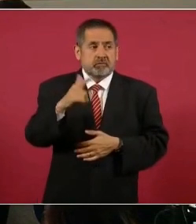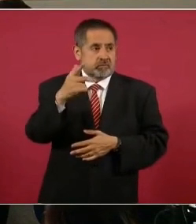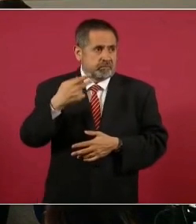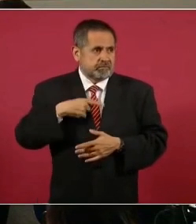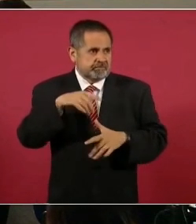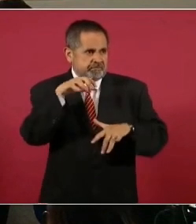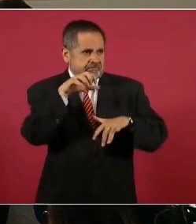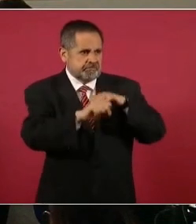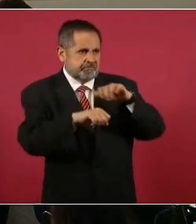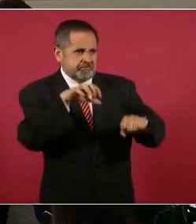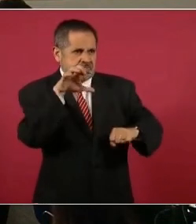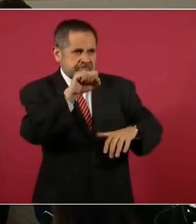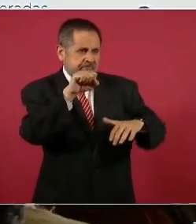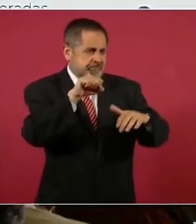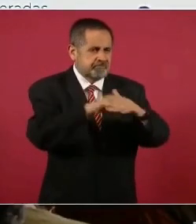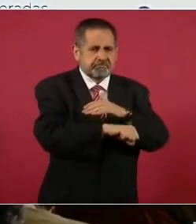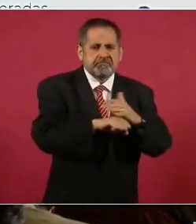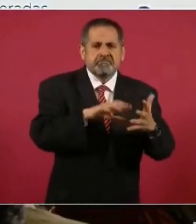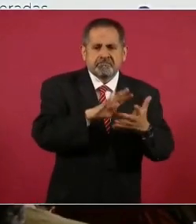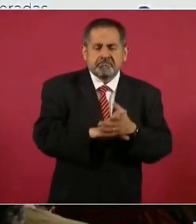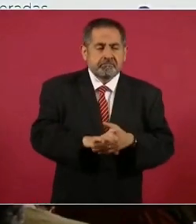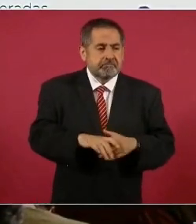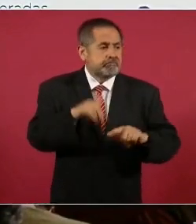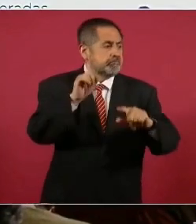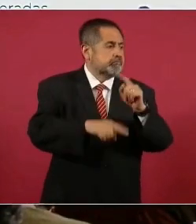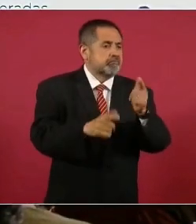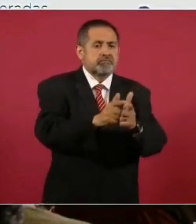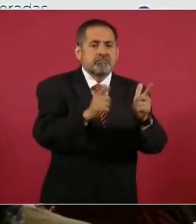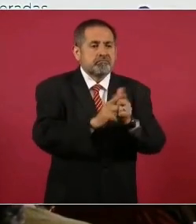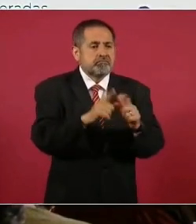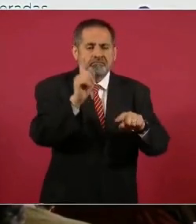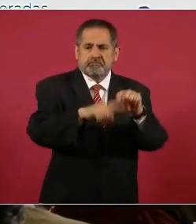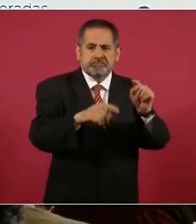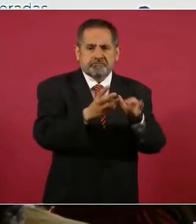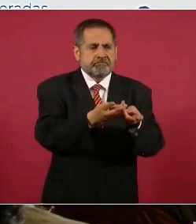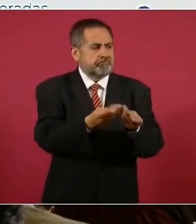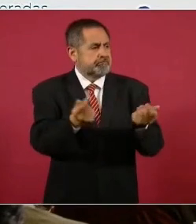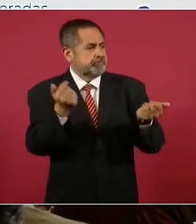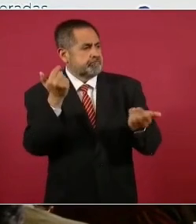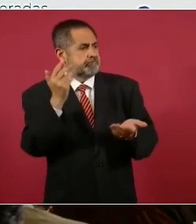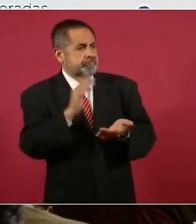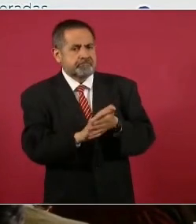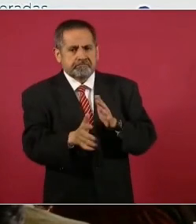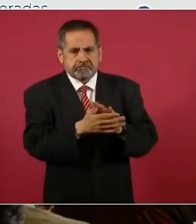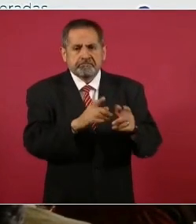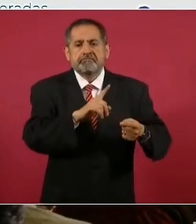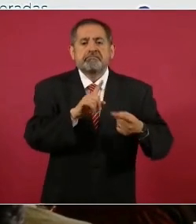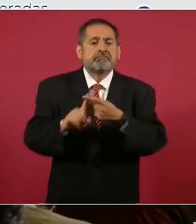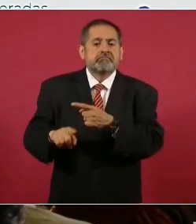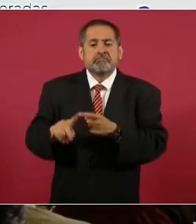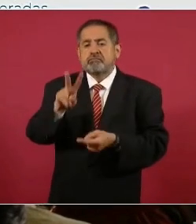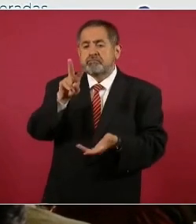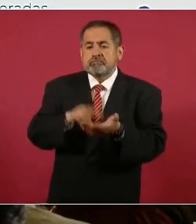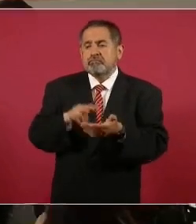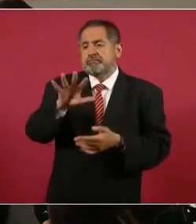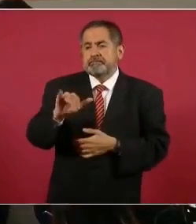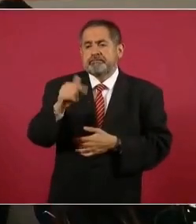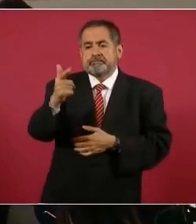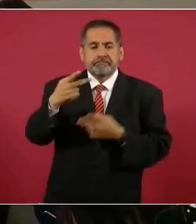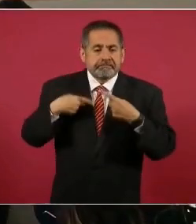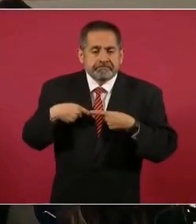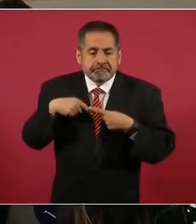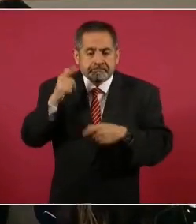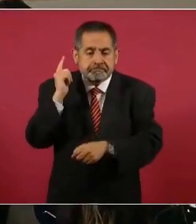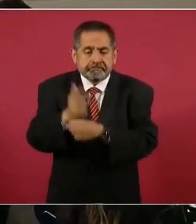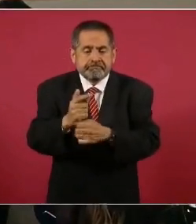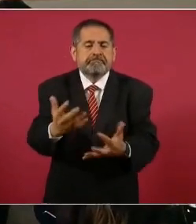personas desarticuladas 518 bandas y 2057 víctimas liberadas